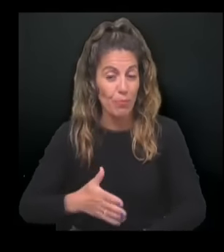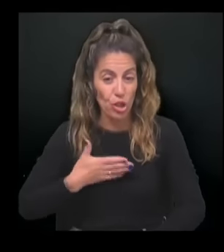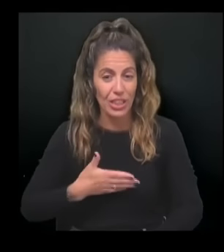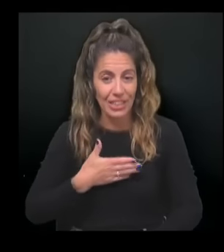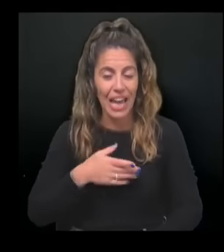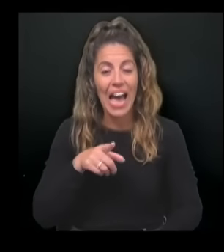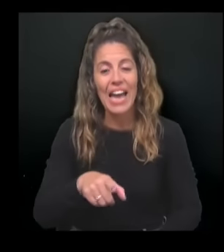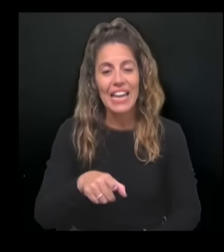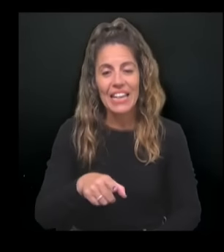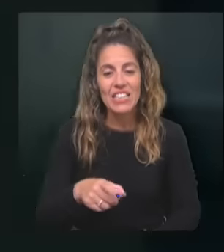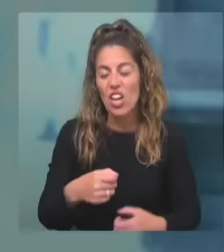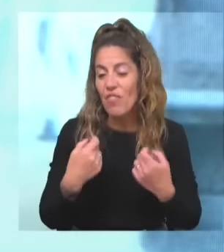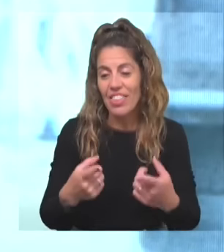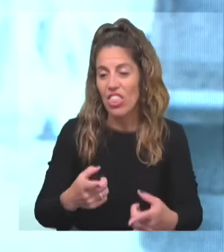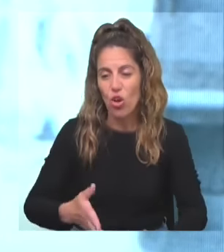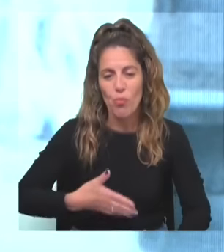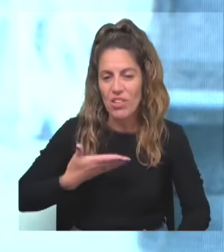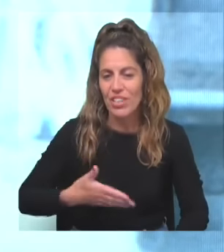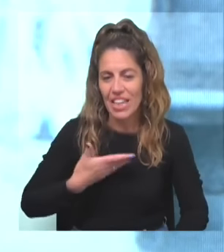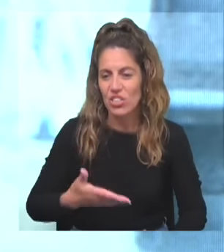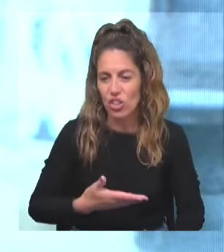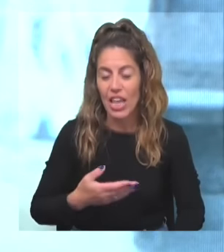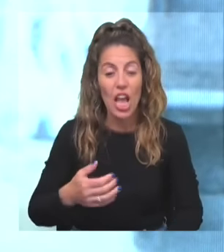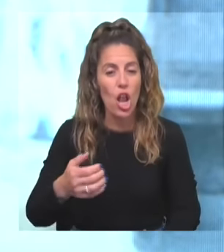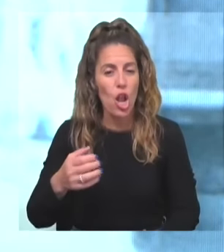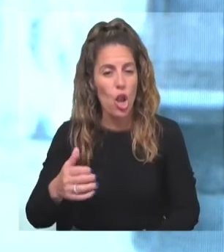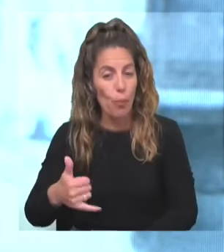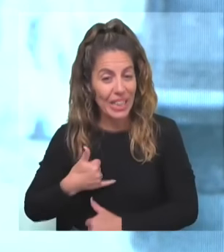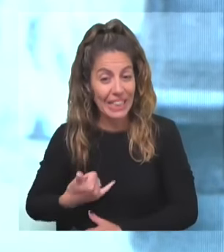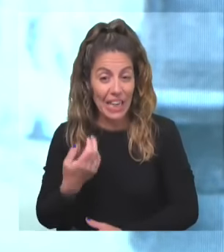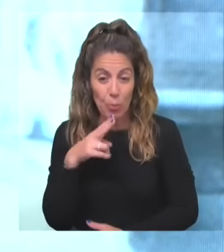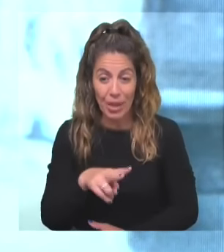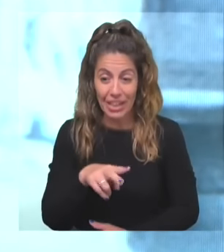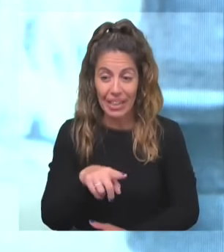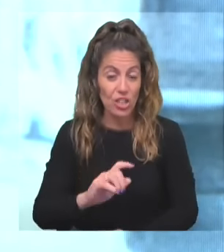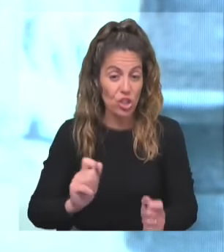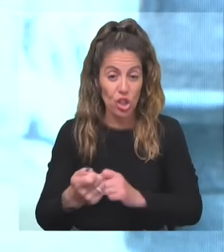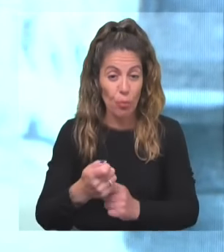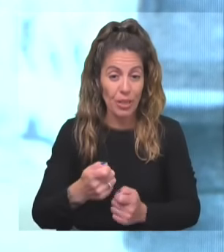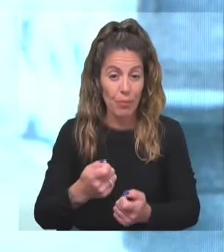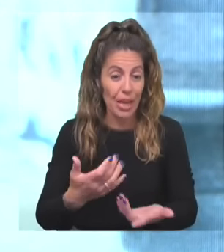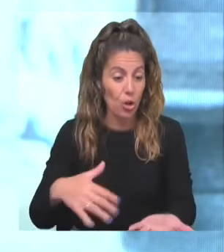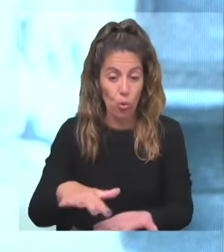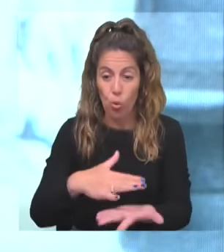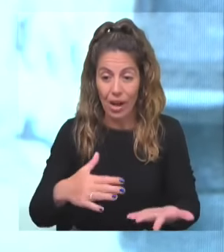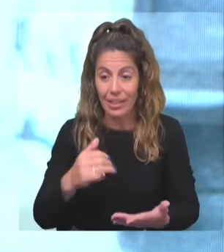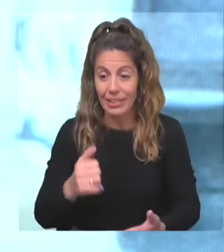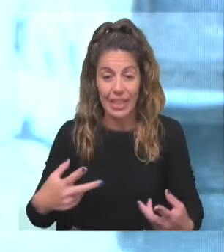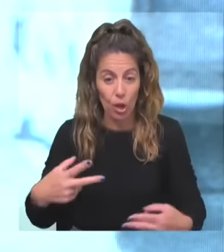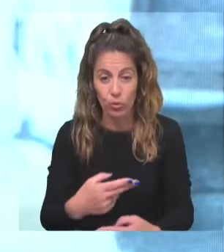iba dando, manifestaciones, los militares ven que aquello se convierte en una expresión que tenían que cortar, y la